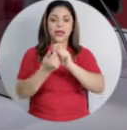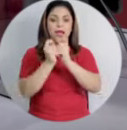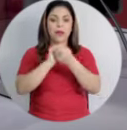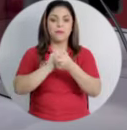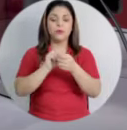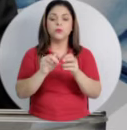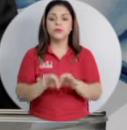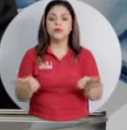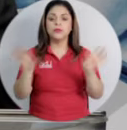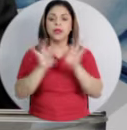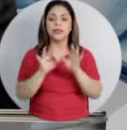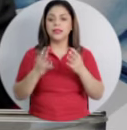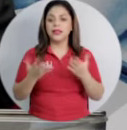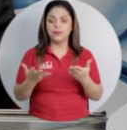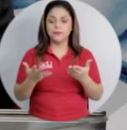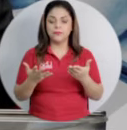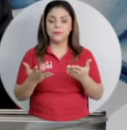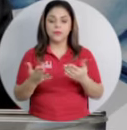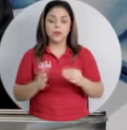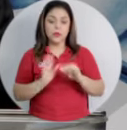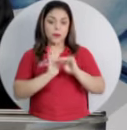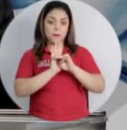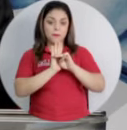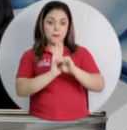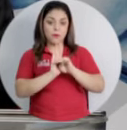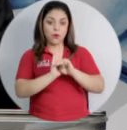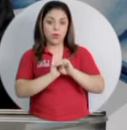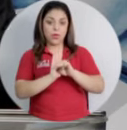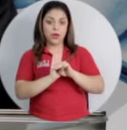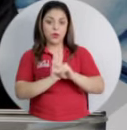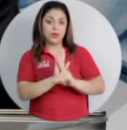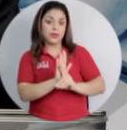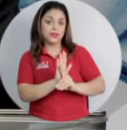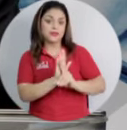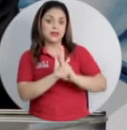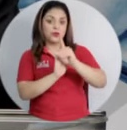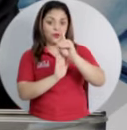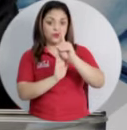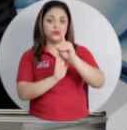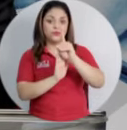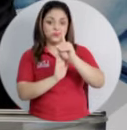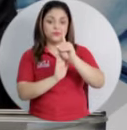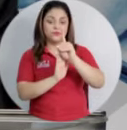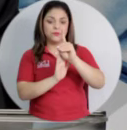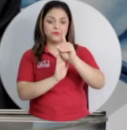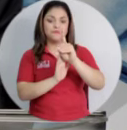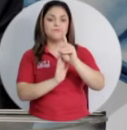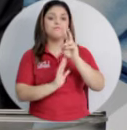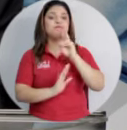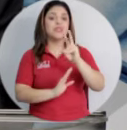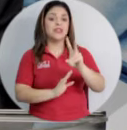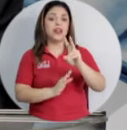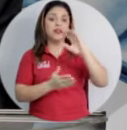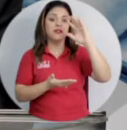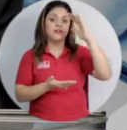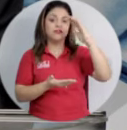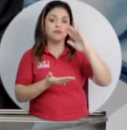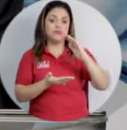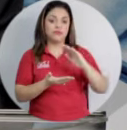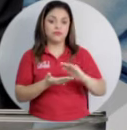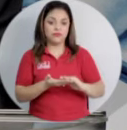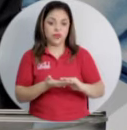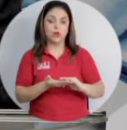es que nuestro modelo de desarrollo, y no lo quieren reconocer nuestras autoridades, Maribel, está agotado. Nuestro